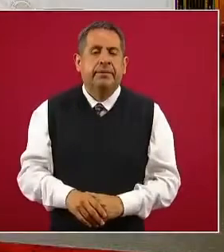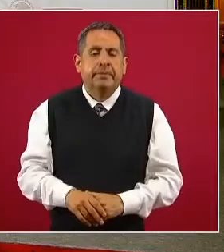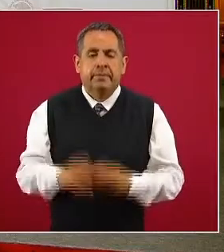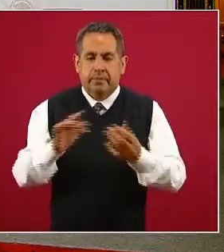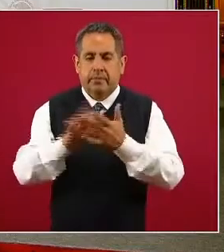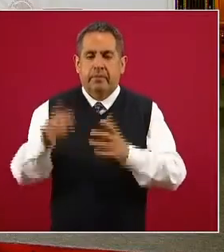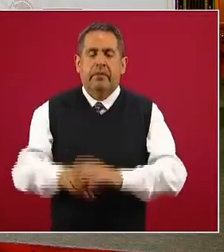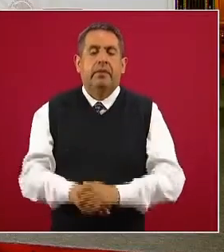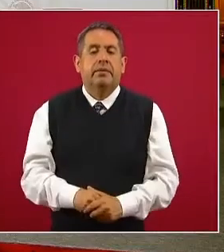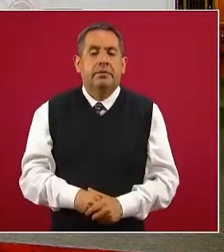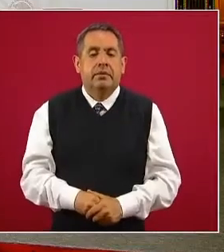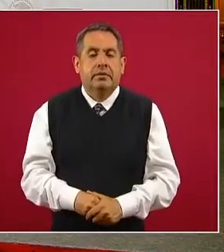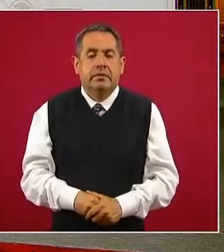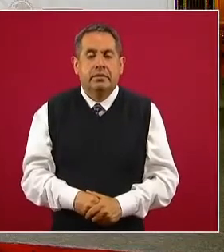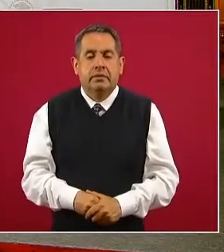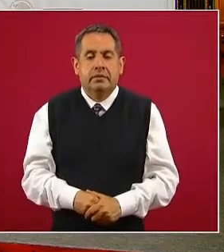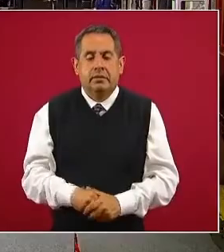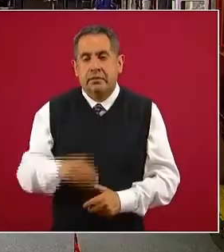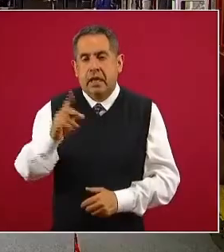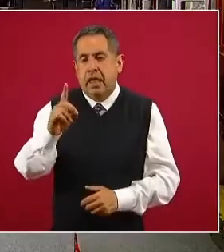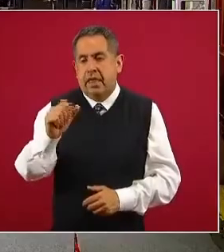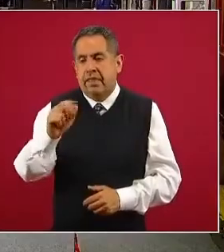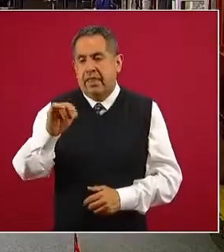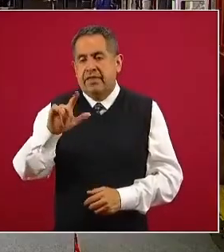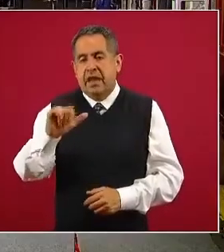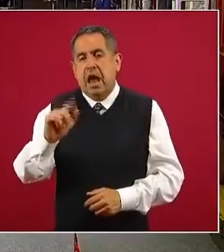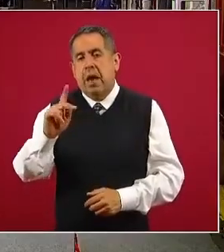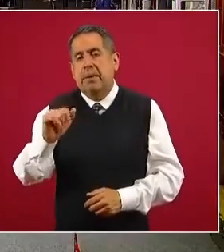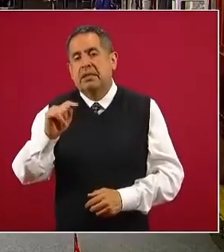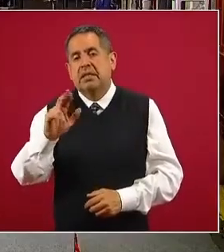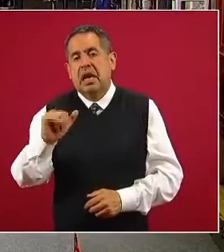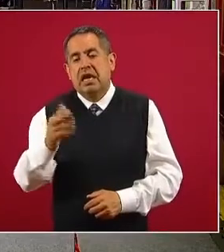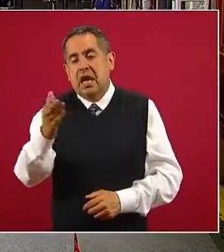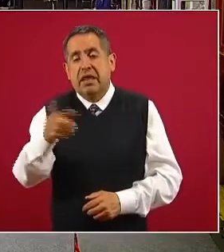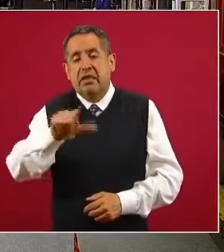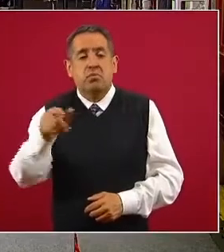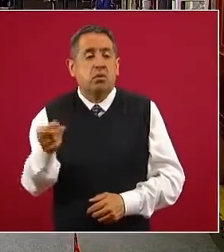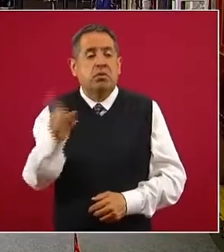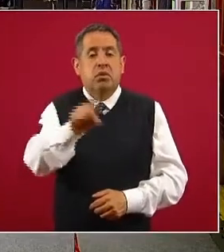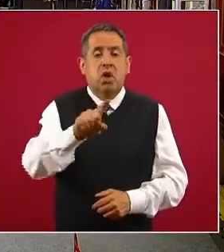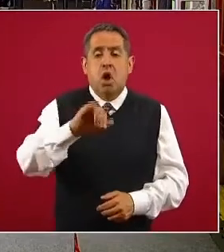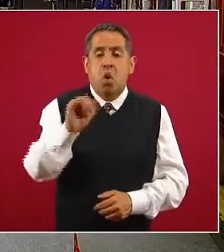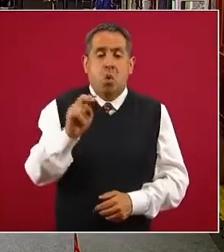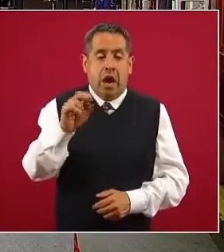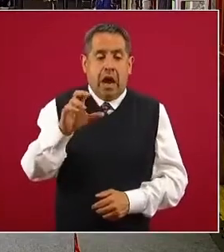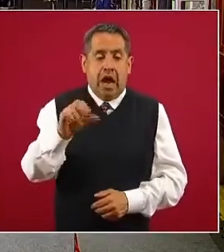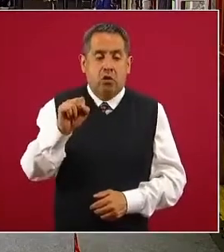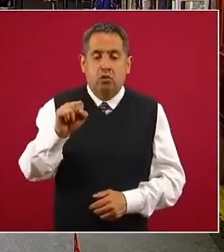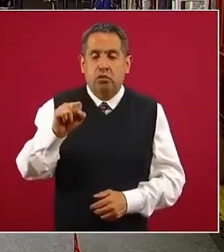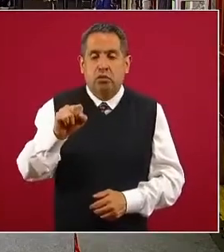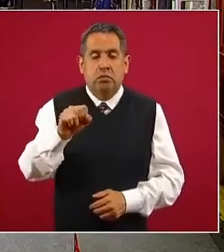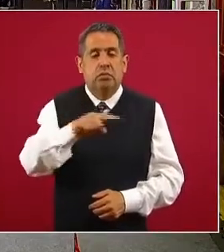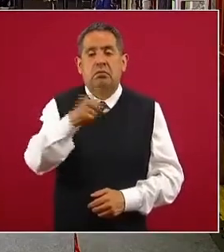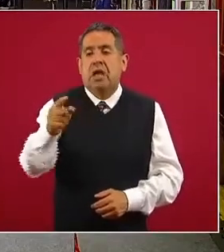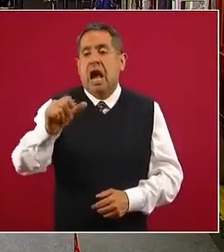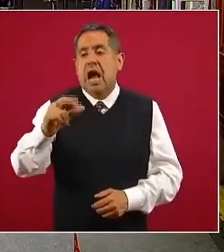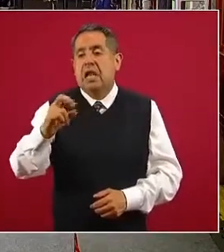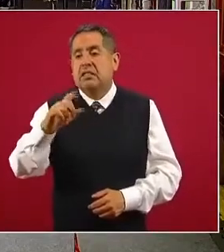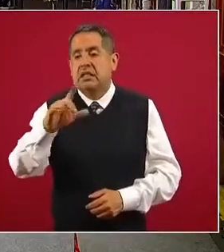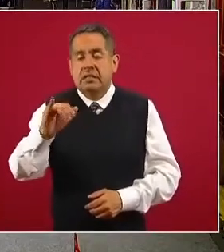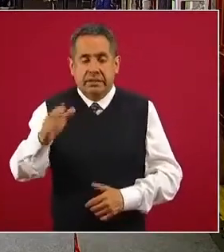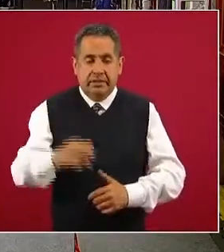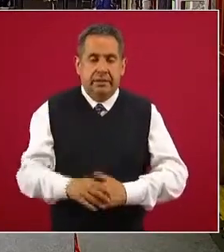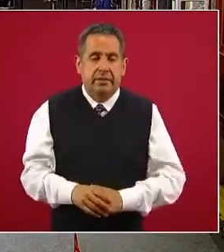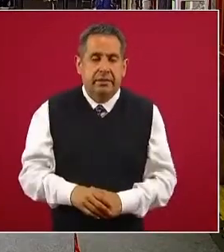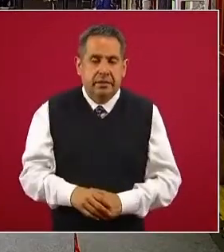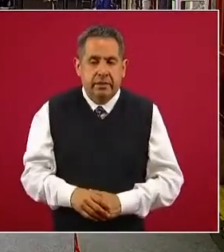Muchas gracias. Daniela Pastrana, a pie de página. Y luego Juan Carlos Machorro AM, Araceli Aranday.